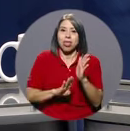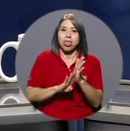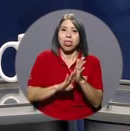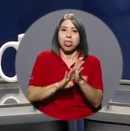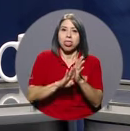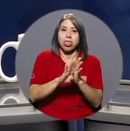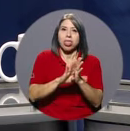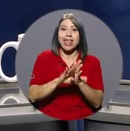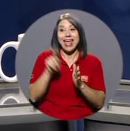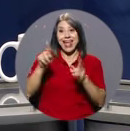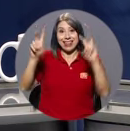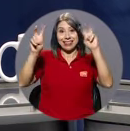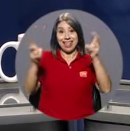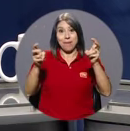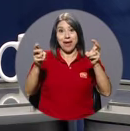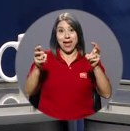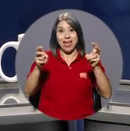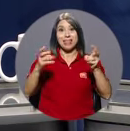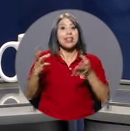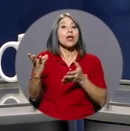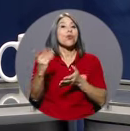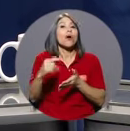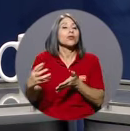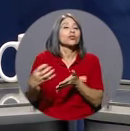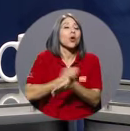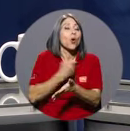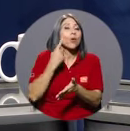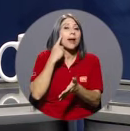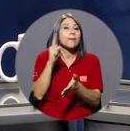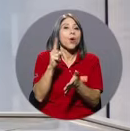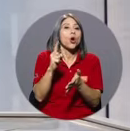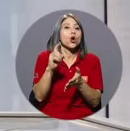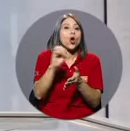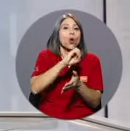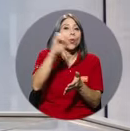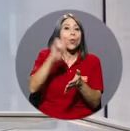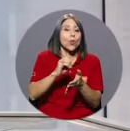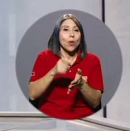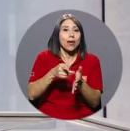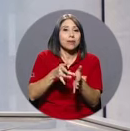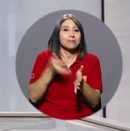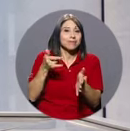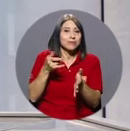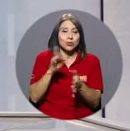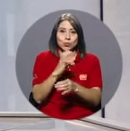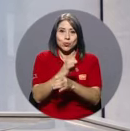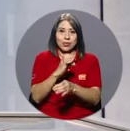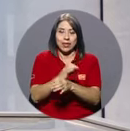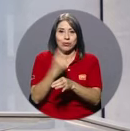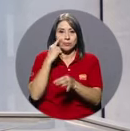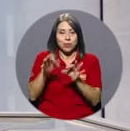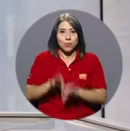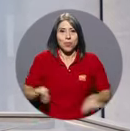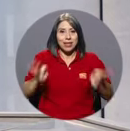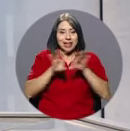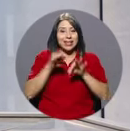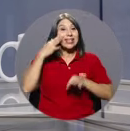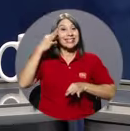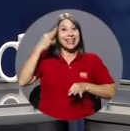tema de la tasa de usura es bien importante, porque, por ejemplo, para que ustedes hagan una idea, el sistema financiero no regulado se